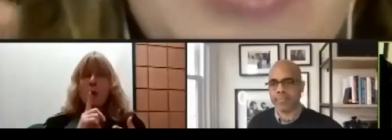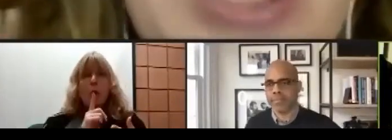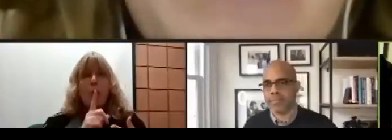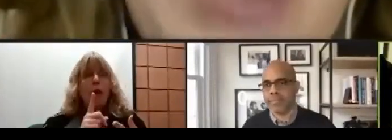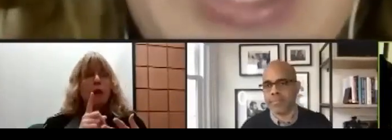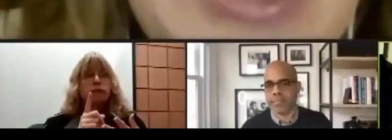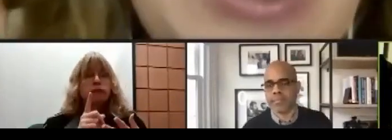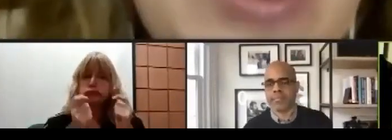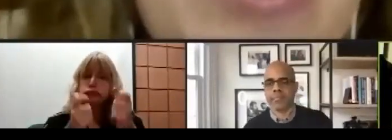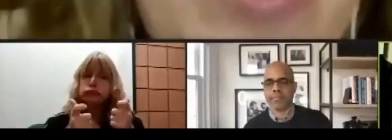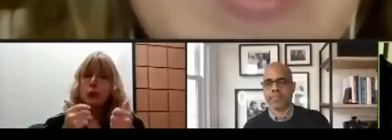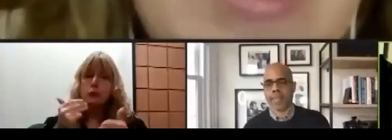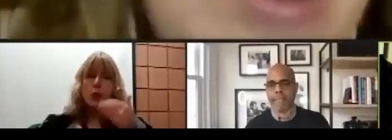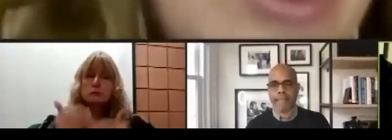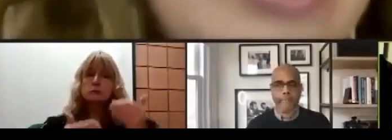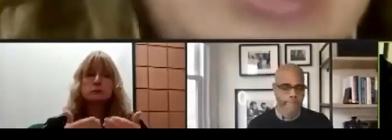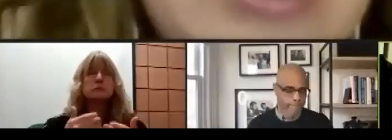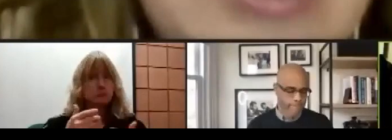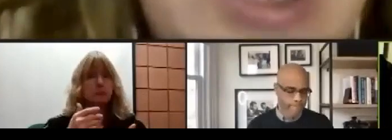fue muy amable